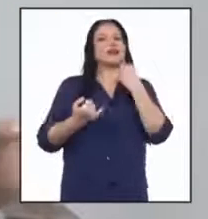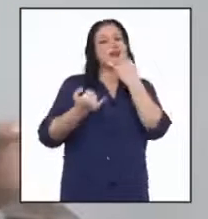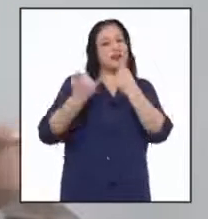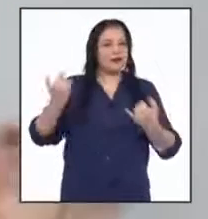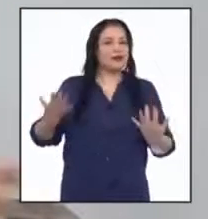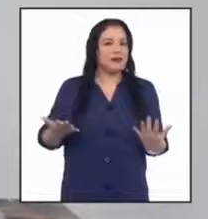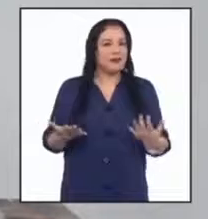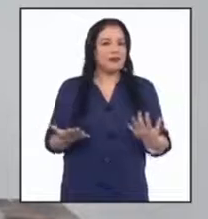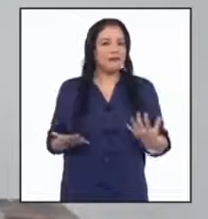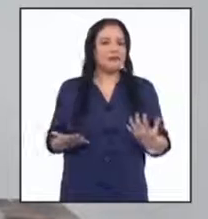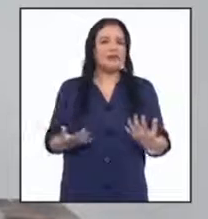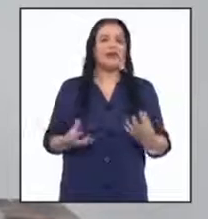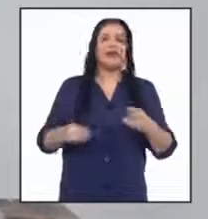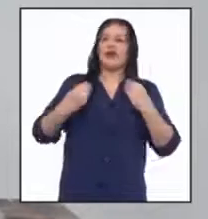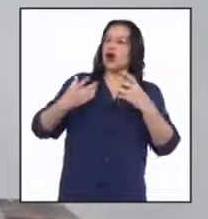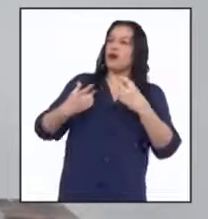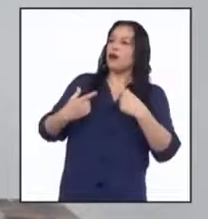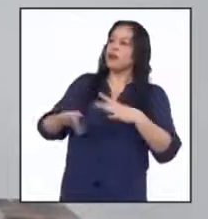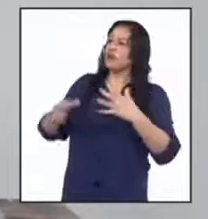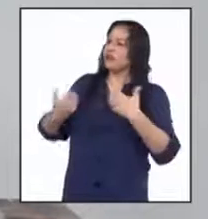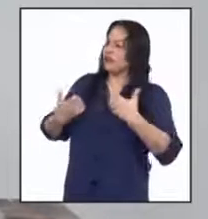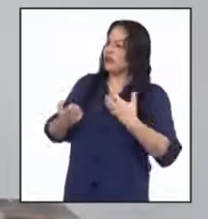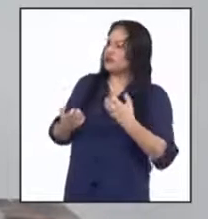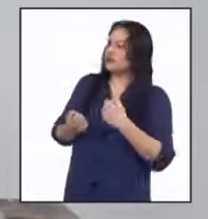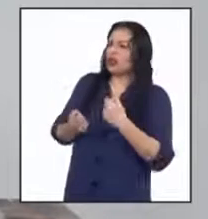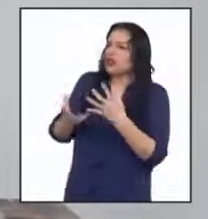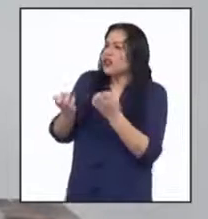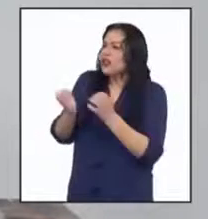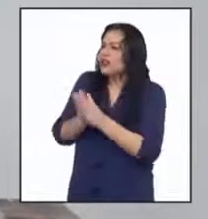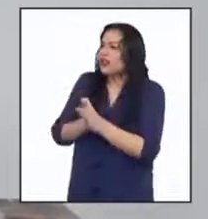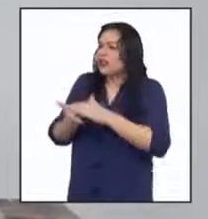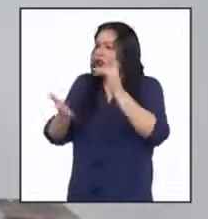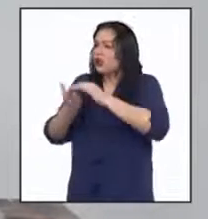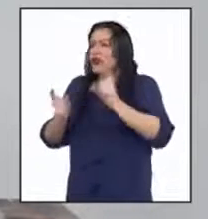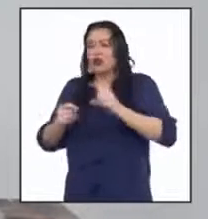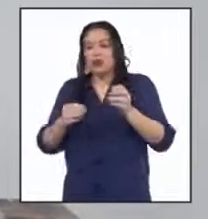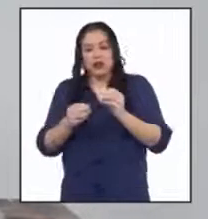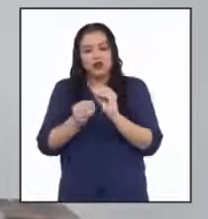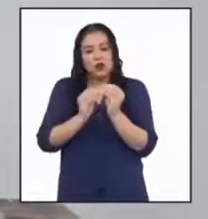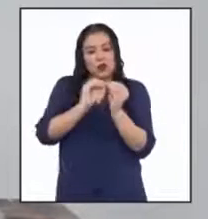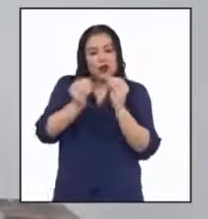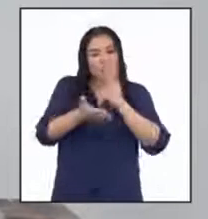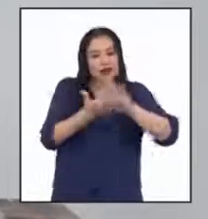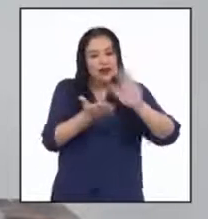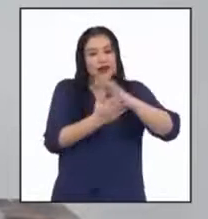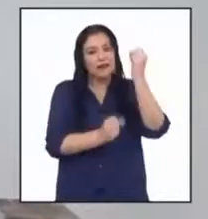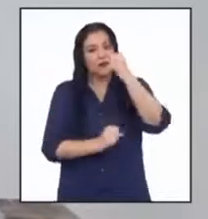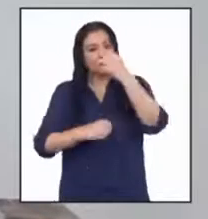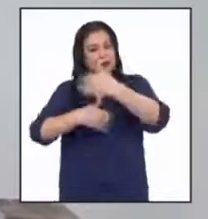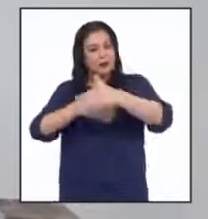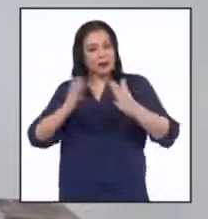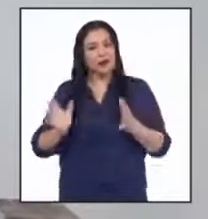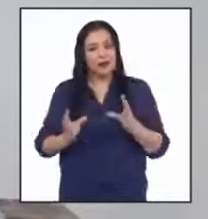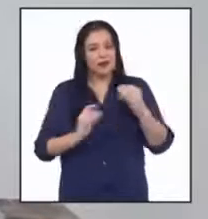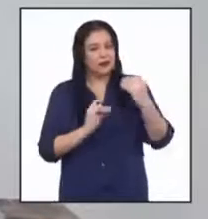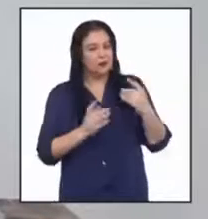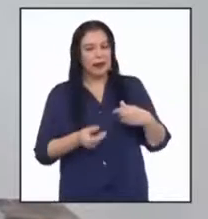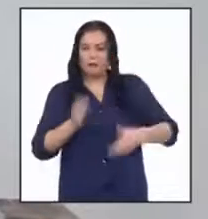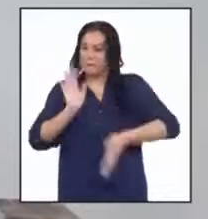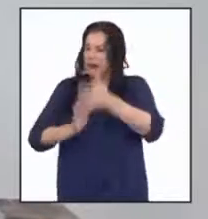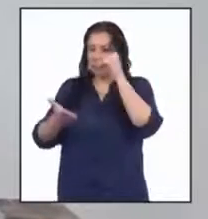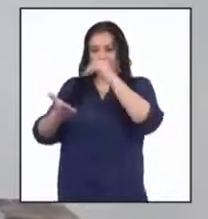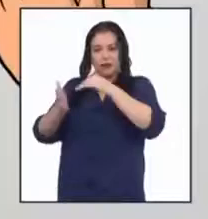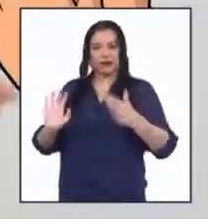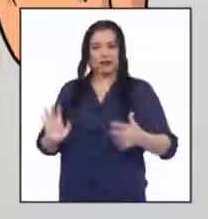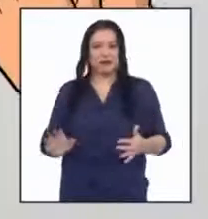ellas la cuestión. ¿Pero cómo vas a tener ganas de estudiar si no arreglas en tu cuarto? Estudia.